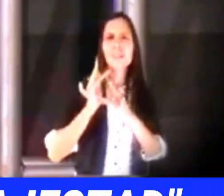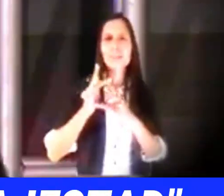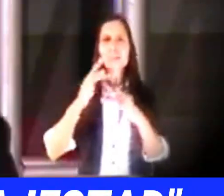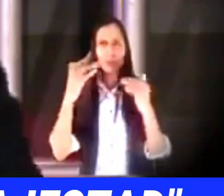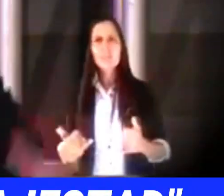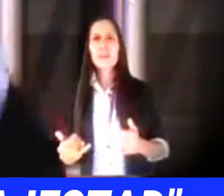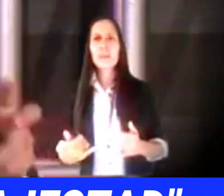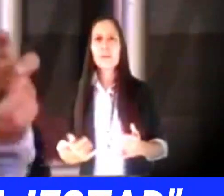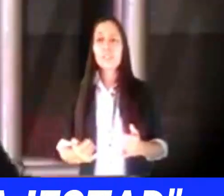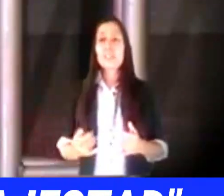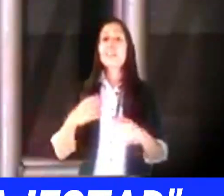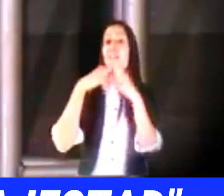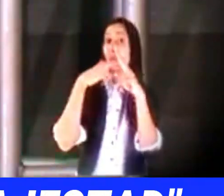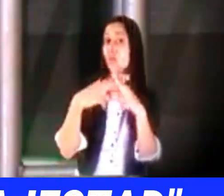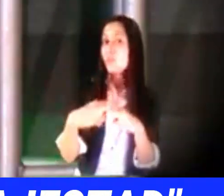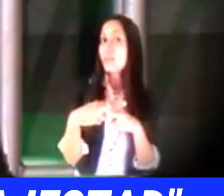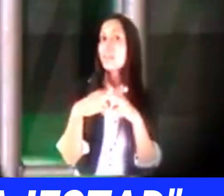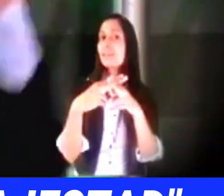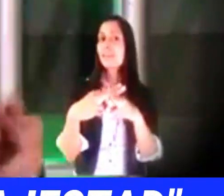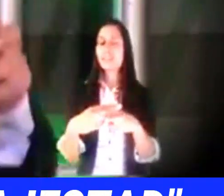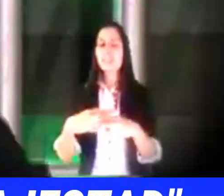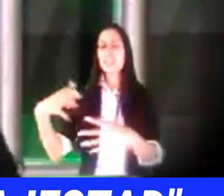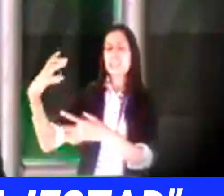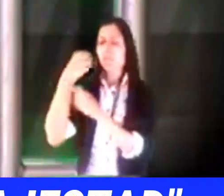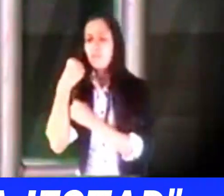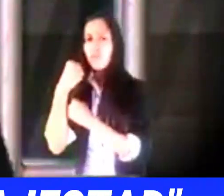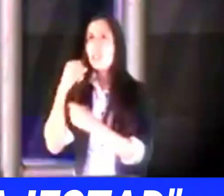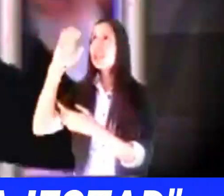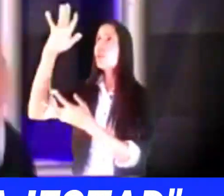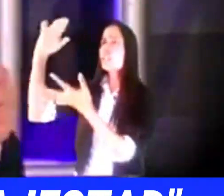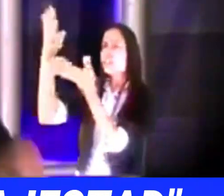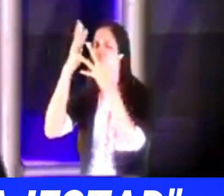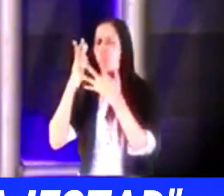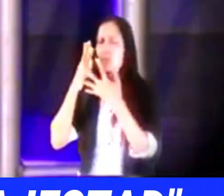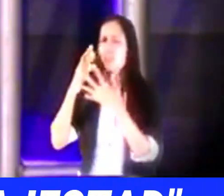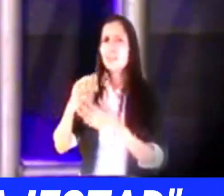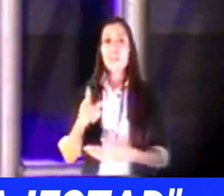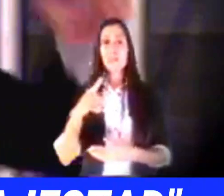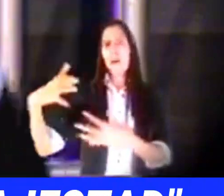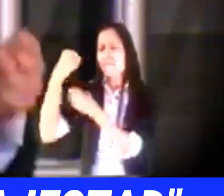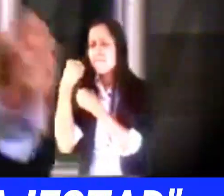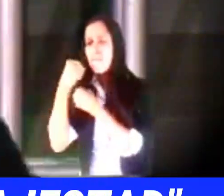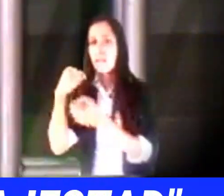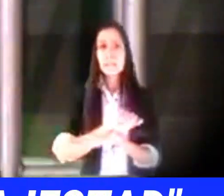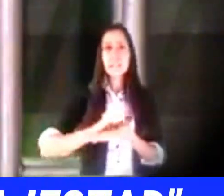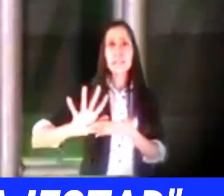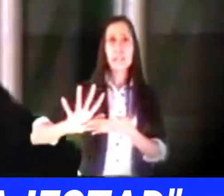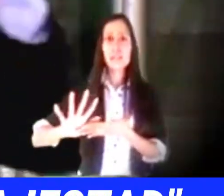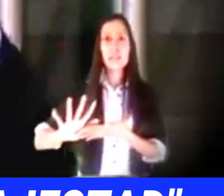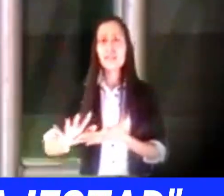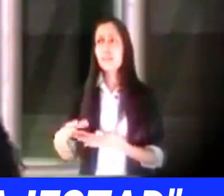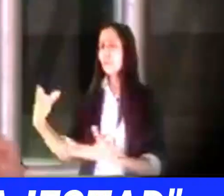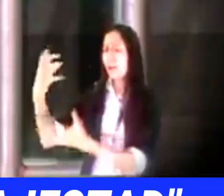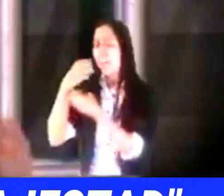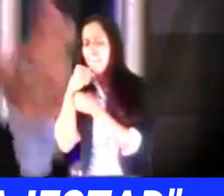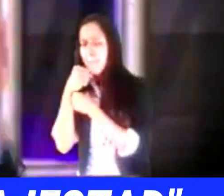tienes, no sueltes lo que Dios te ha dado, no sueltes la santidad, no sueltes los principios, no sueltes la vida eterna,